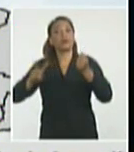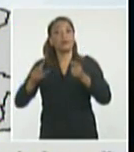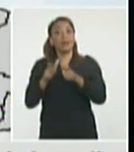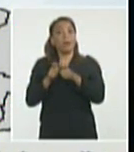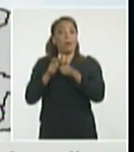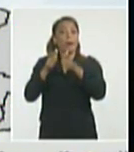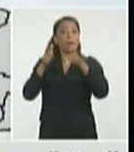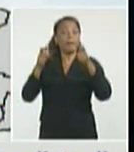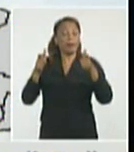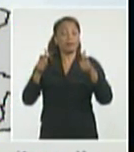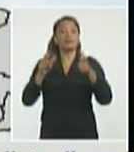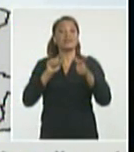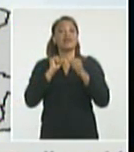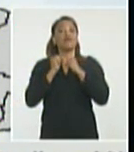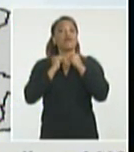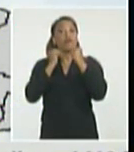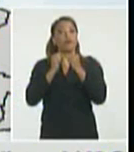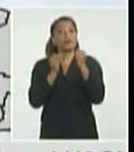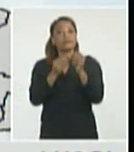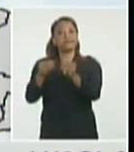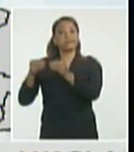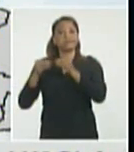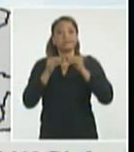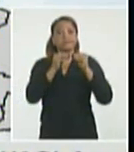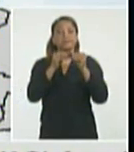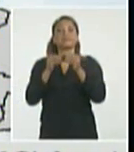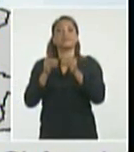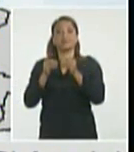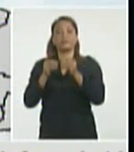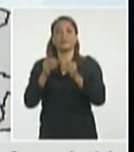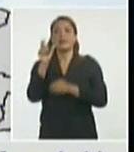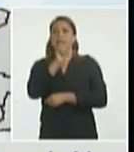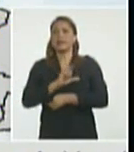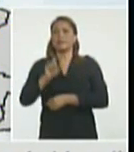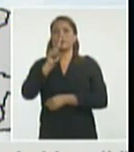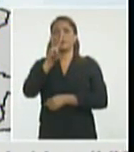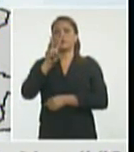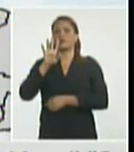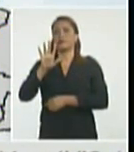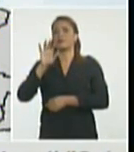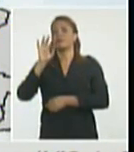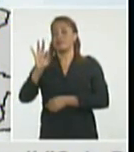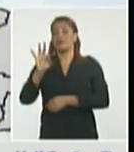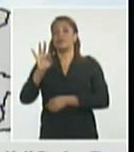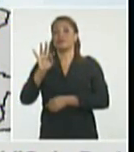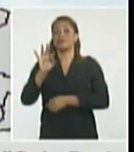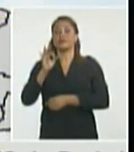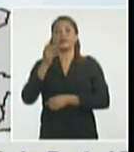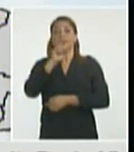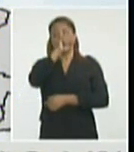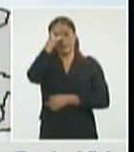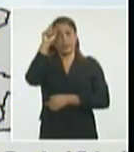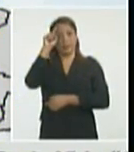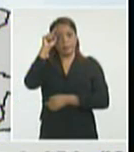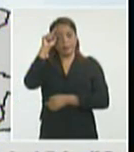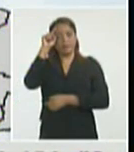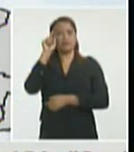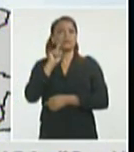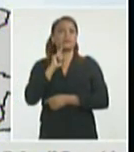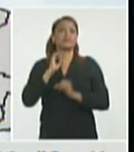que enfrenta una fuerte transmisión. Camagüey, 258 y Santi Espíritu